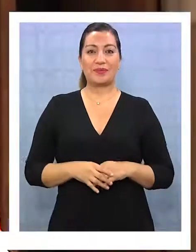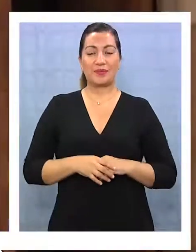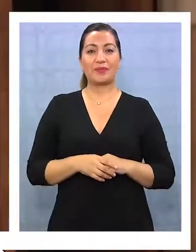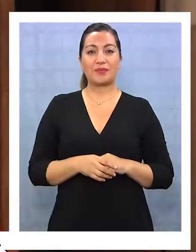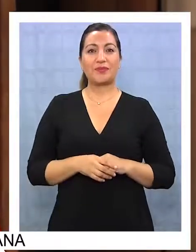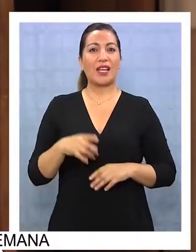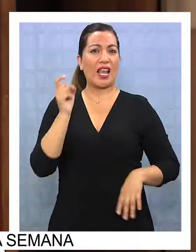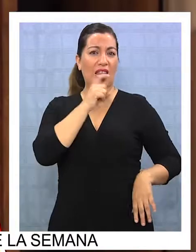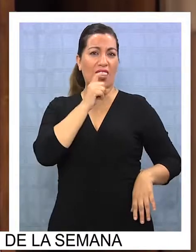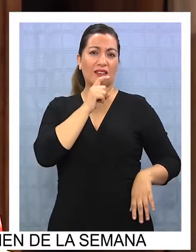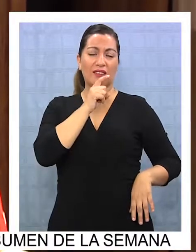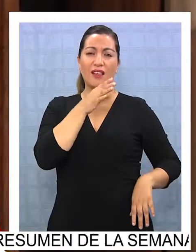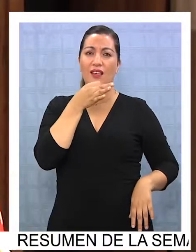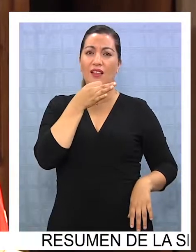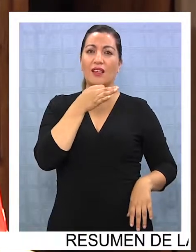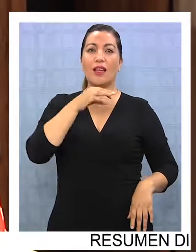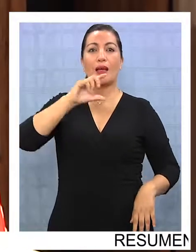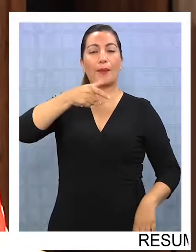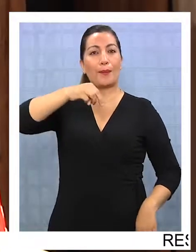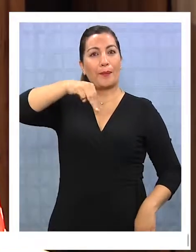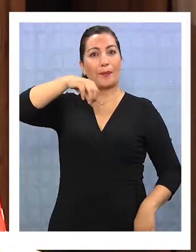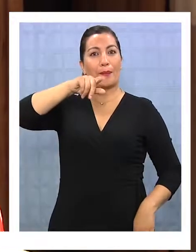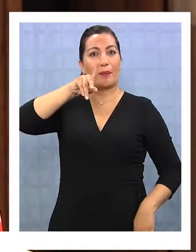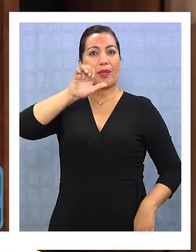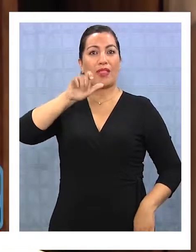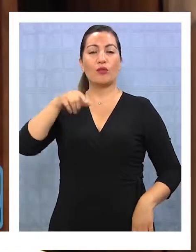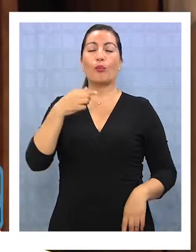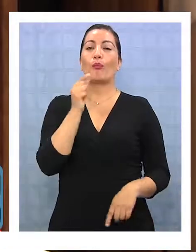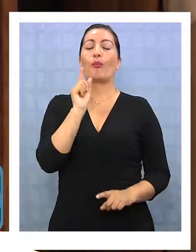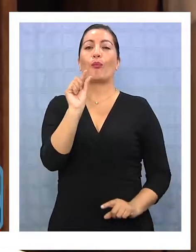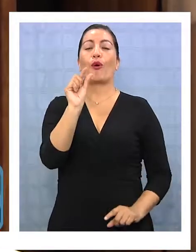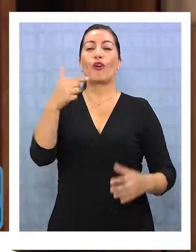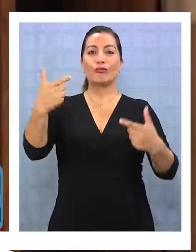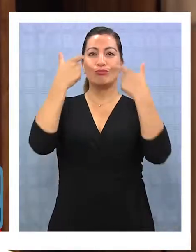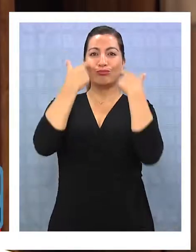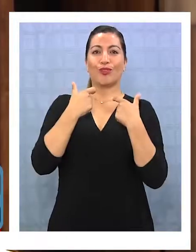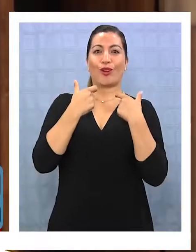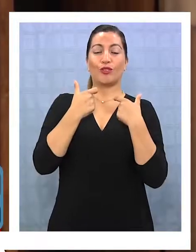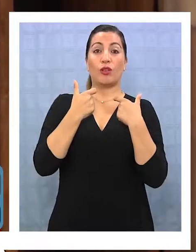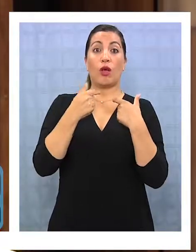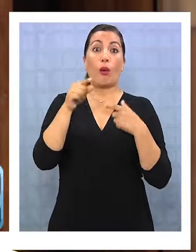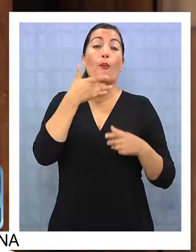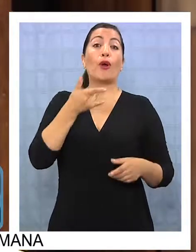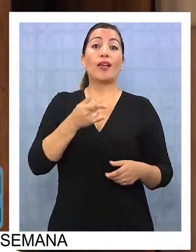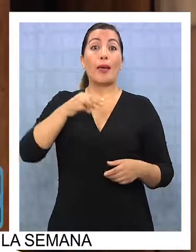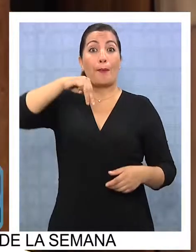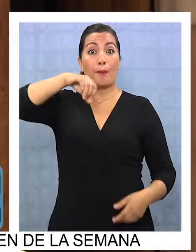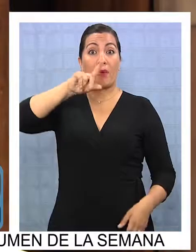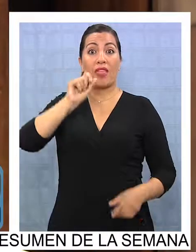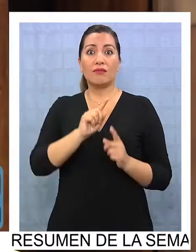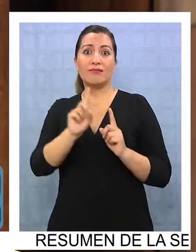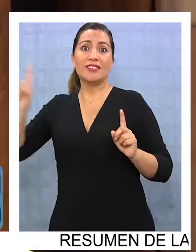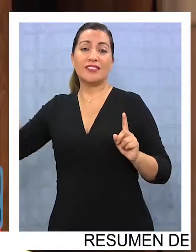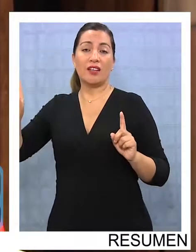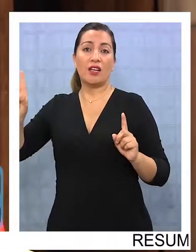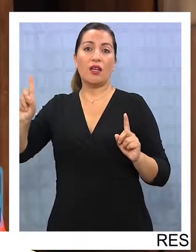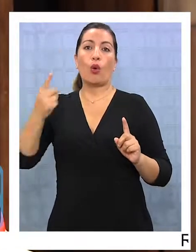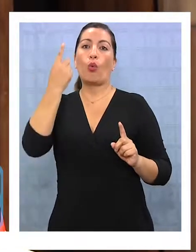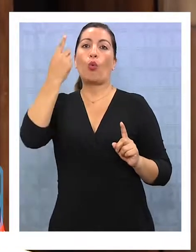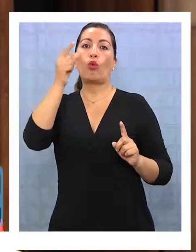Y la crítica que le haría un poco a Gary Medele es que se contrara un poquito más, porque con un jugador menos, el equipo vuelve a ser lo que era un poquito antes.